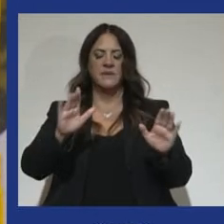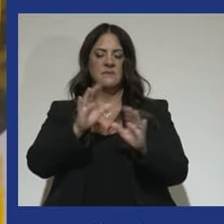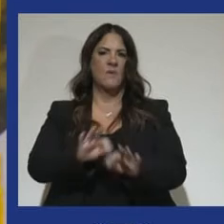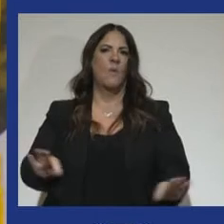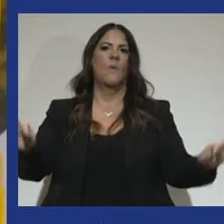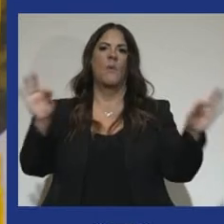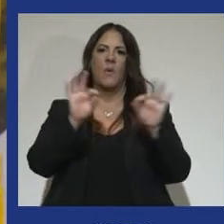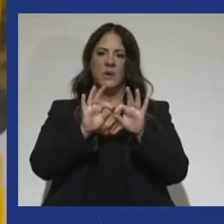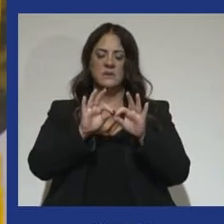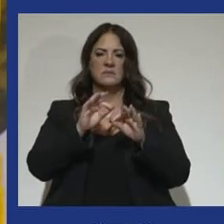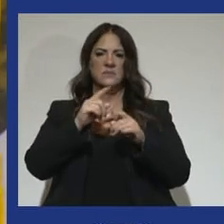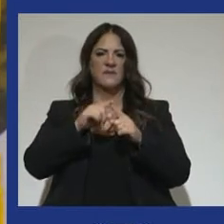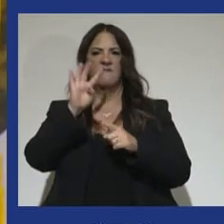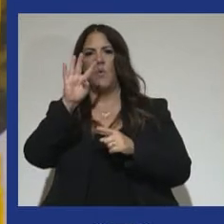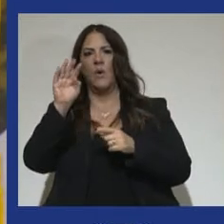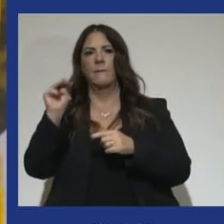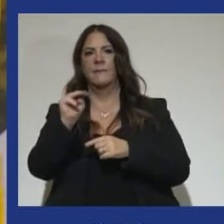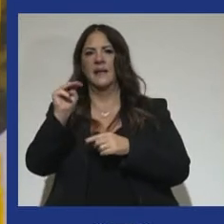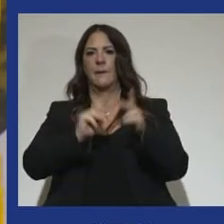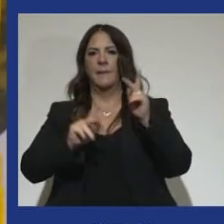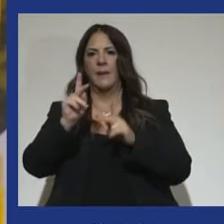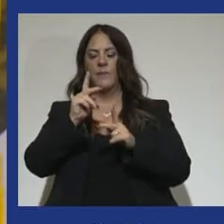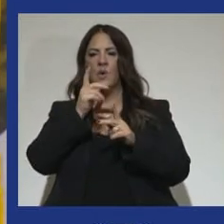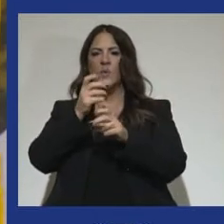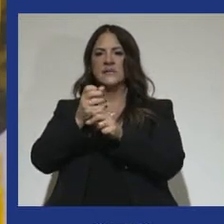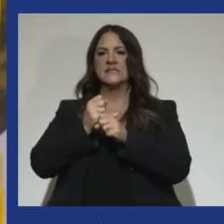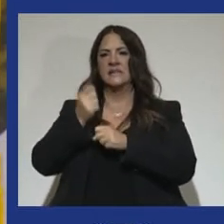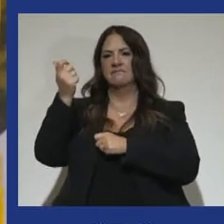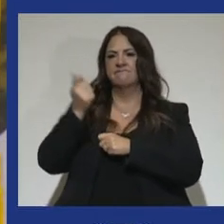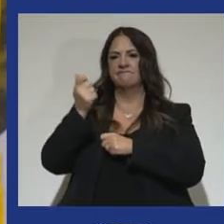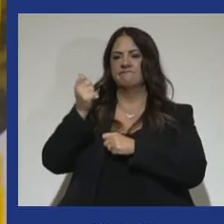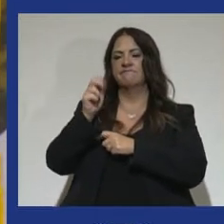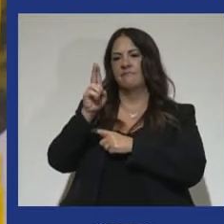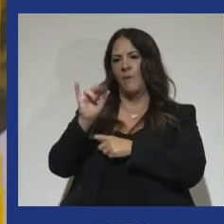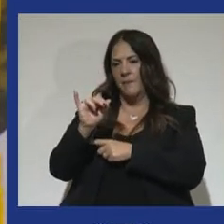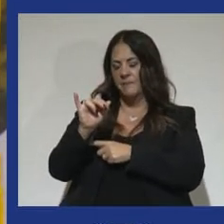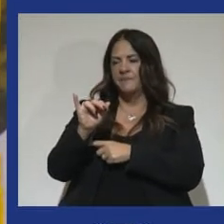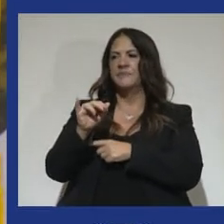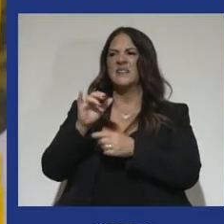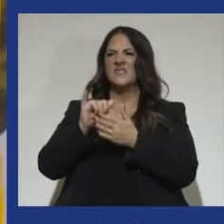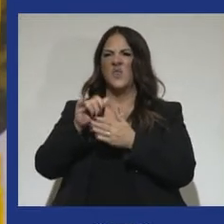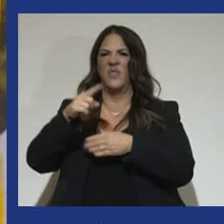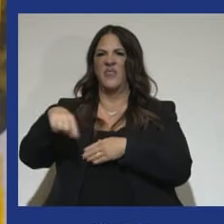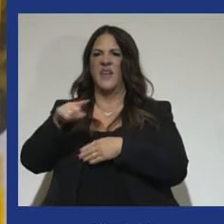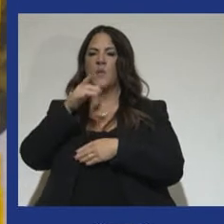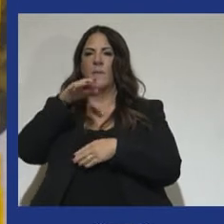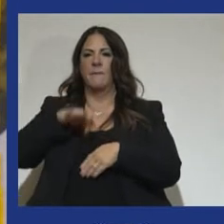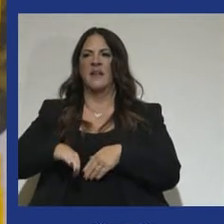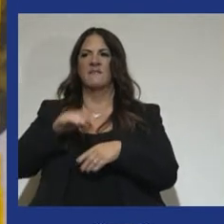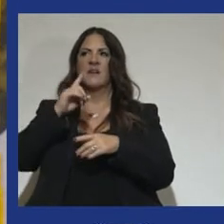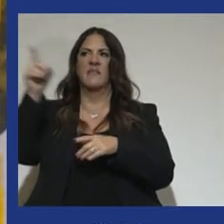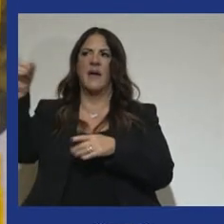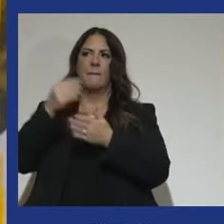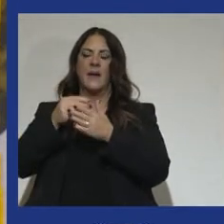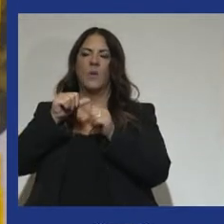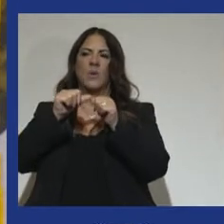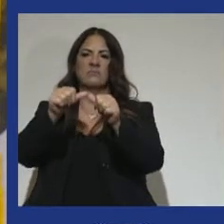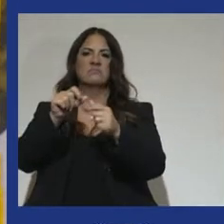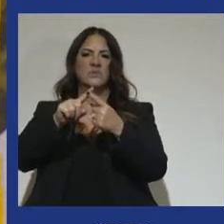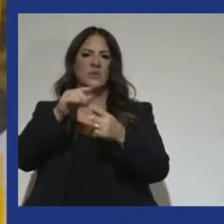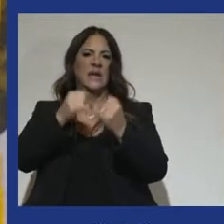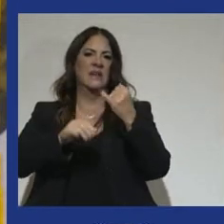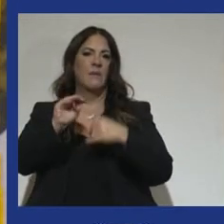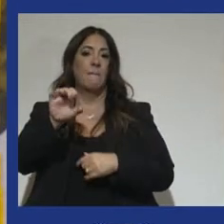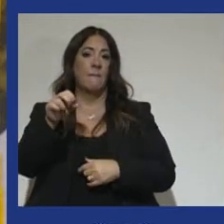para esos 4 millones de personas que aún reciben desempleo esto se extenderá hasta